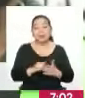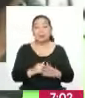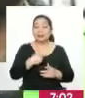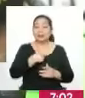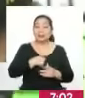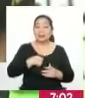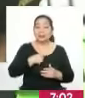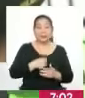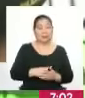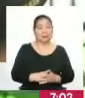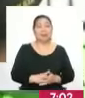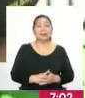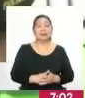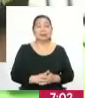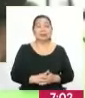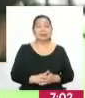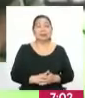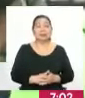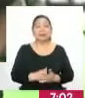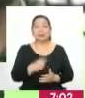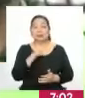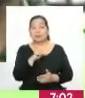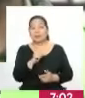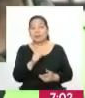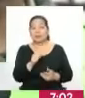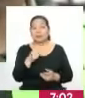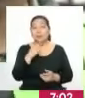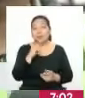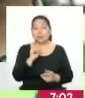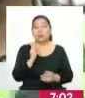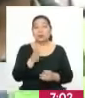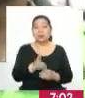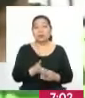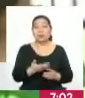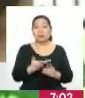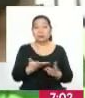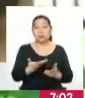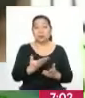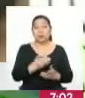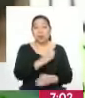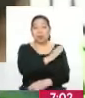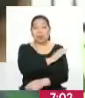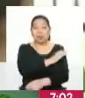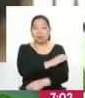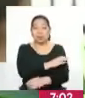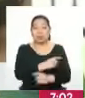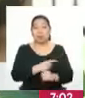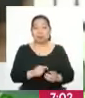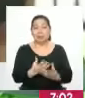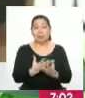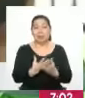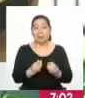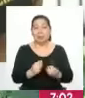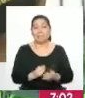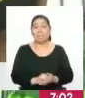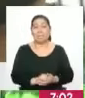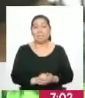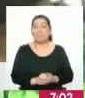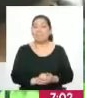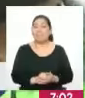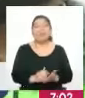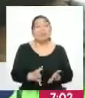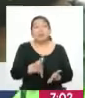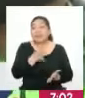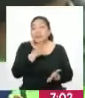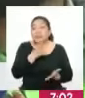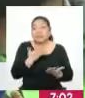lamentable lo que ha pasado, general, ¿no? Porque ella fue a dar a luz a una clínica y no apareció el bebé. No, no